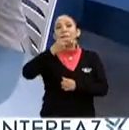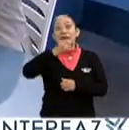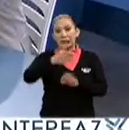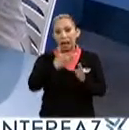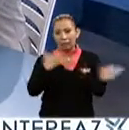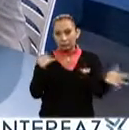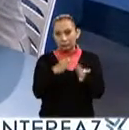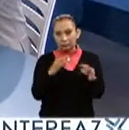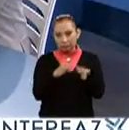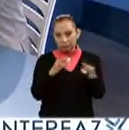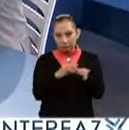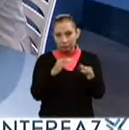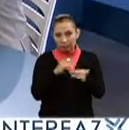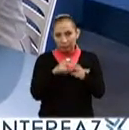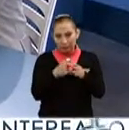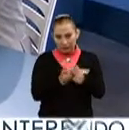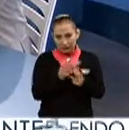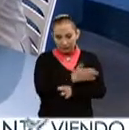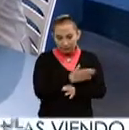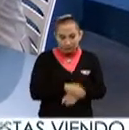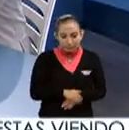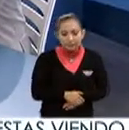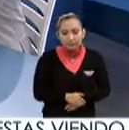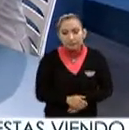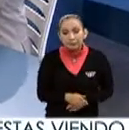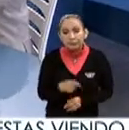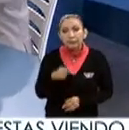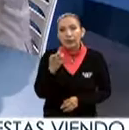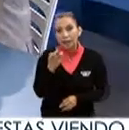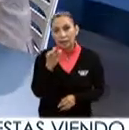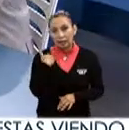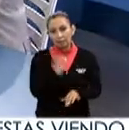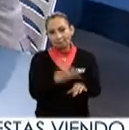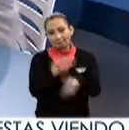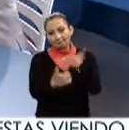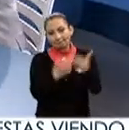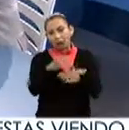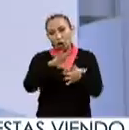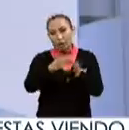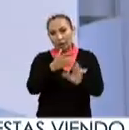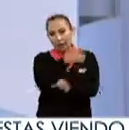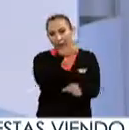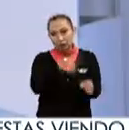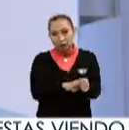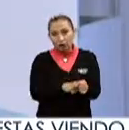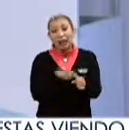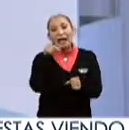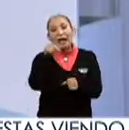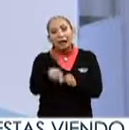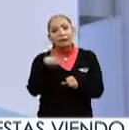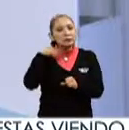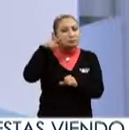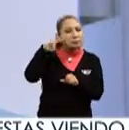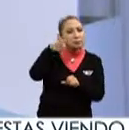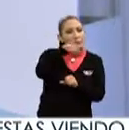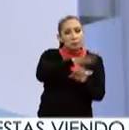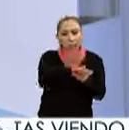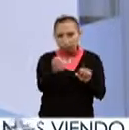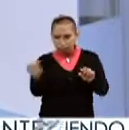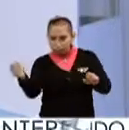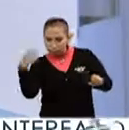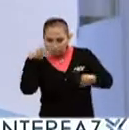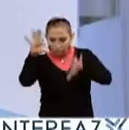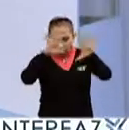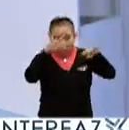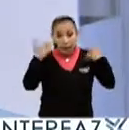que platicábamos antes de entrar al aire, que este proceso de la Olimpiada Nacional es el que detecta los principales talentos que nos